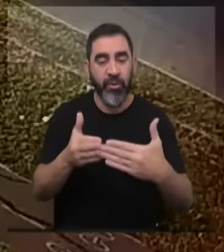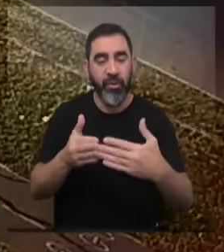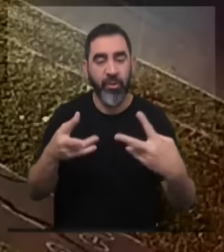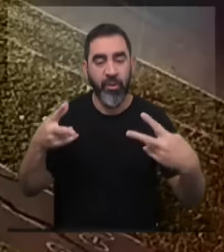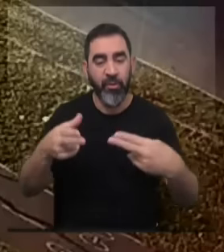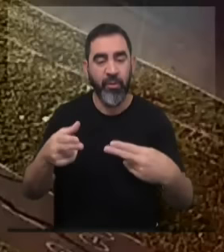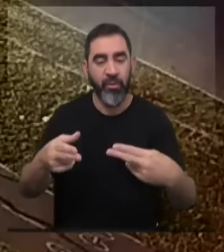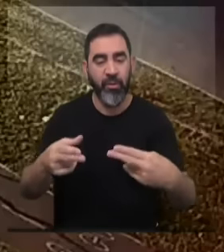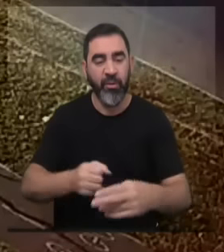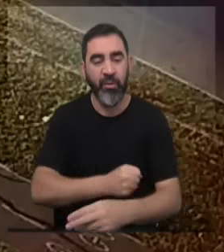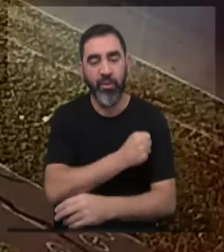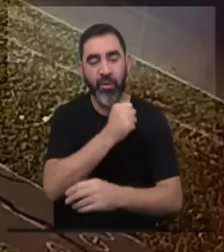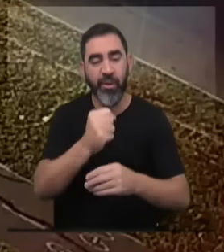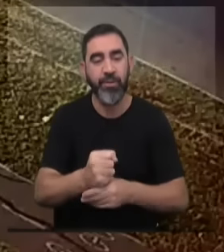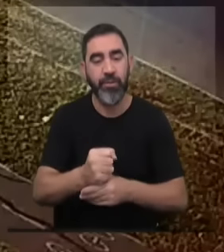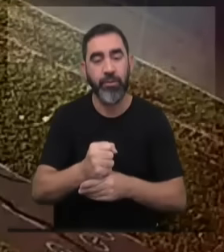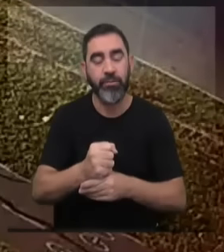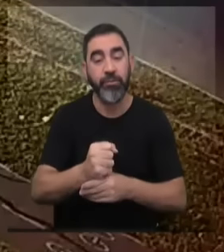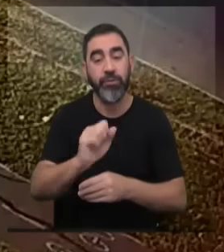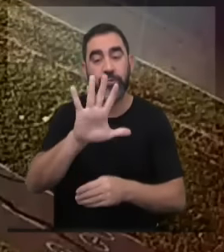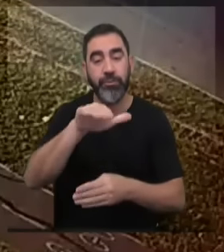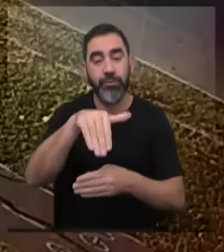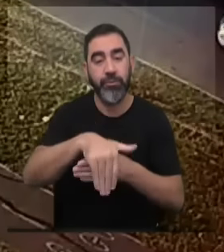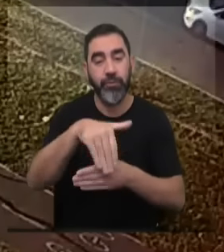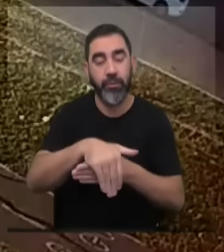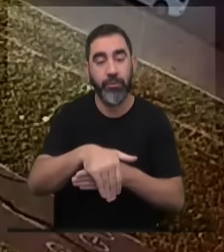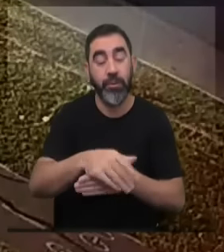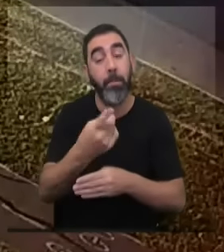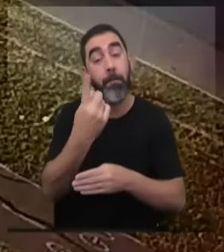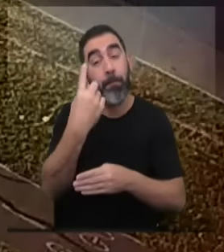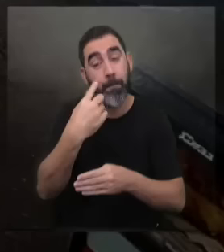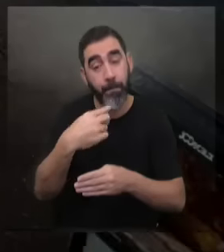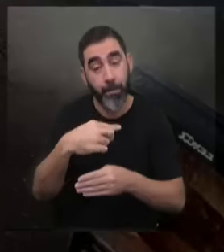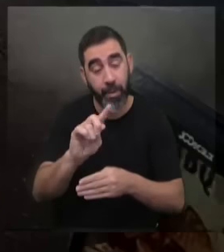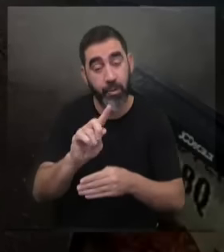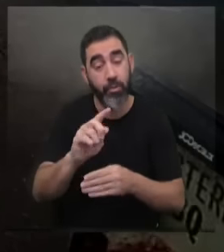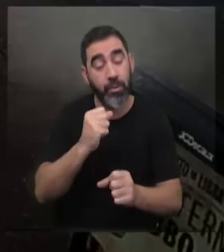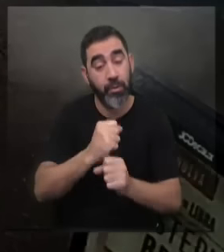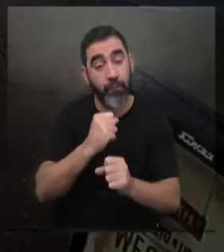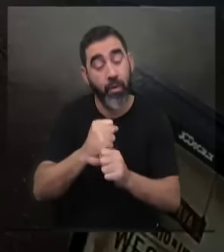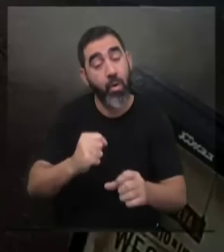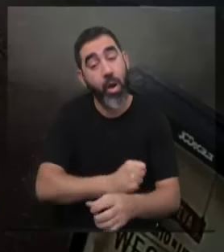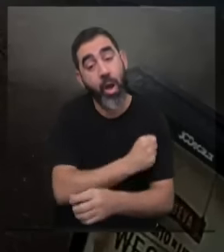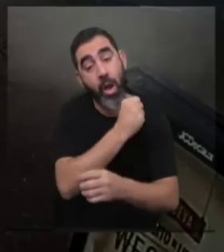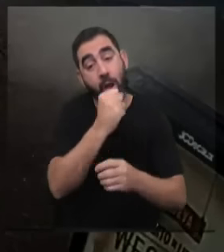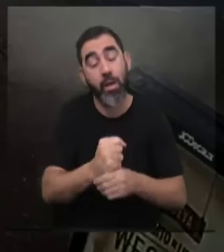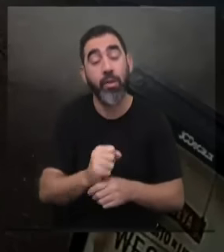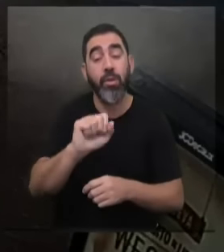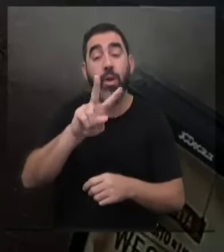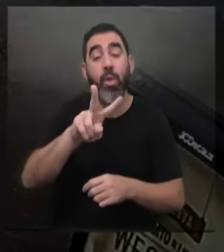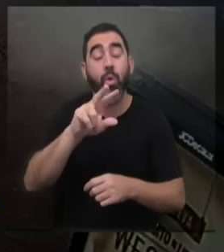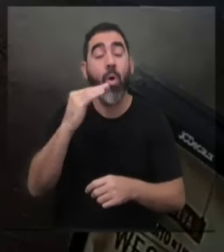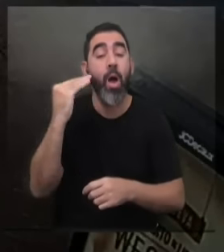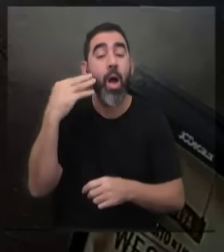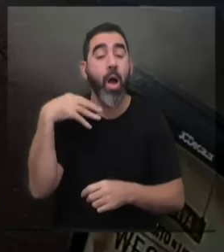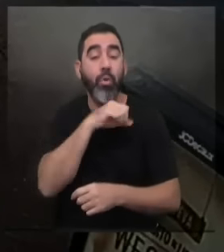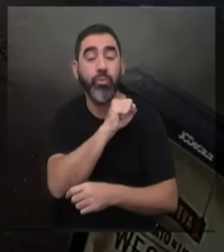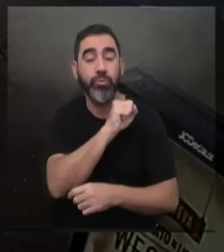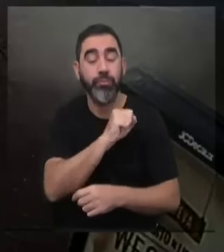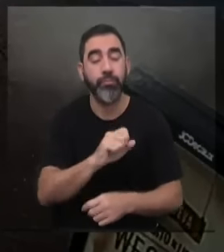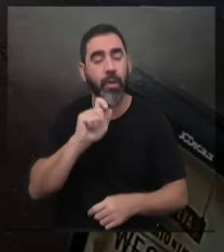guarino va a estar cortado hasta las 5 de la tarde pero la tarea que lo lleva se va a desarrollar hasta el 2 de Agosto Qué